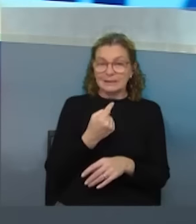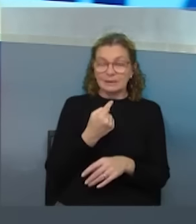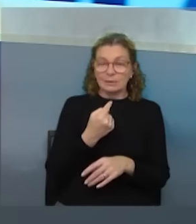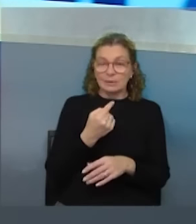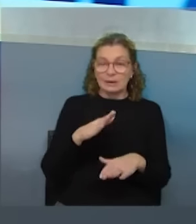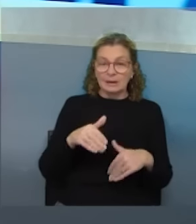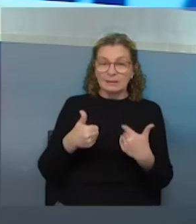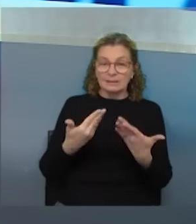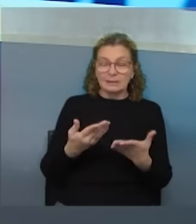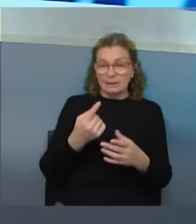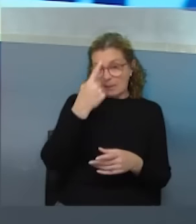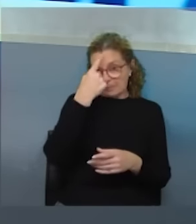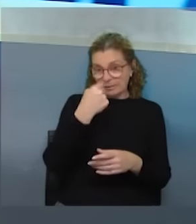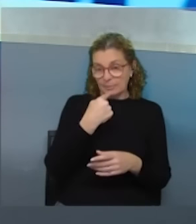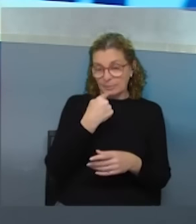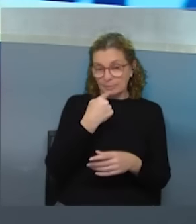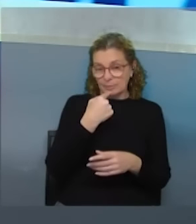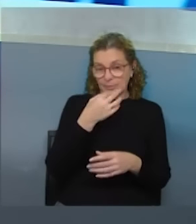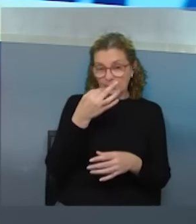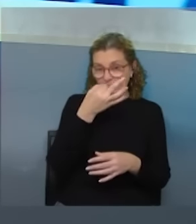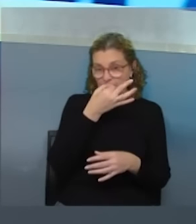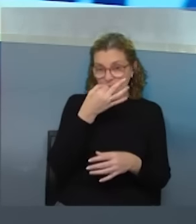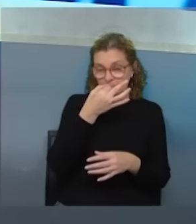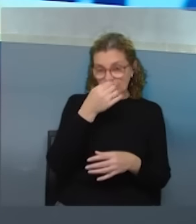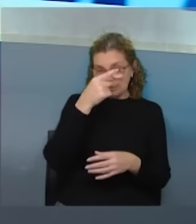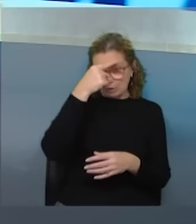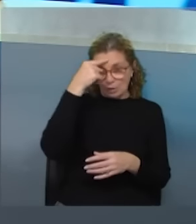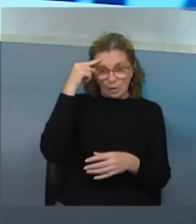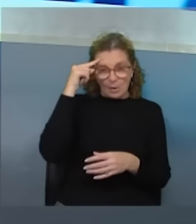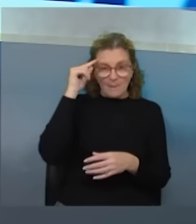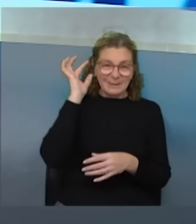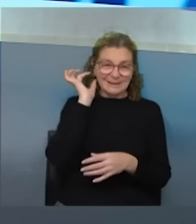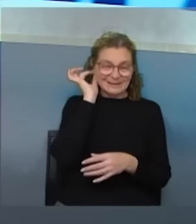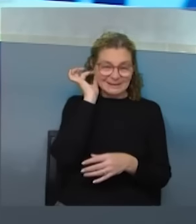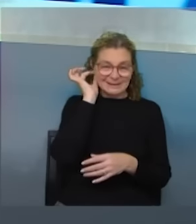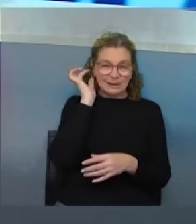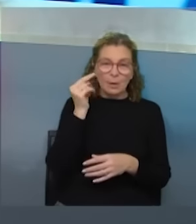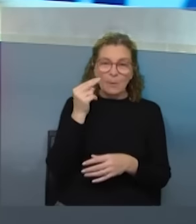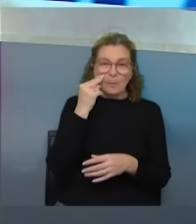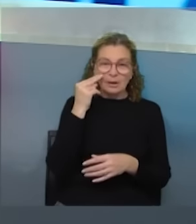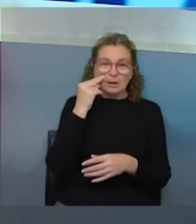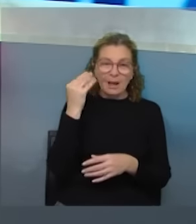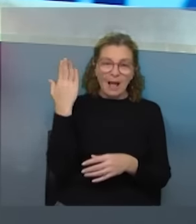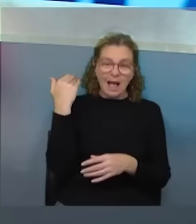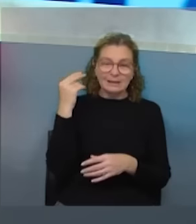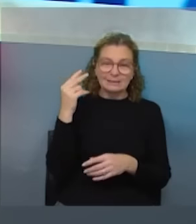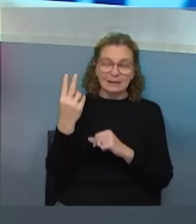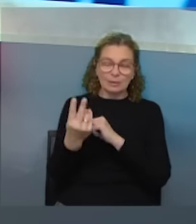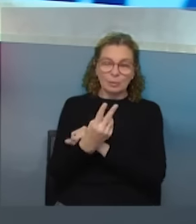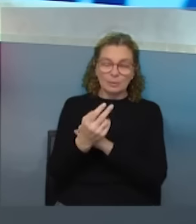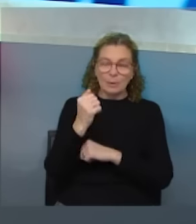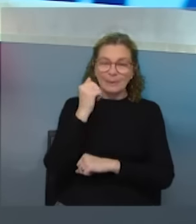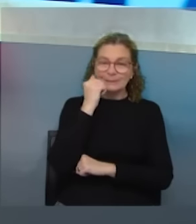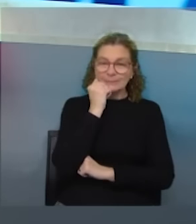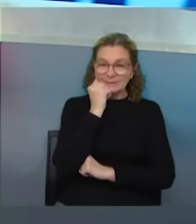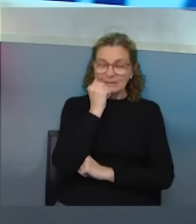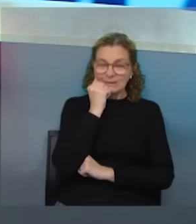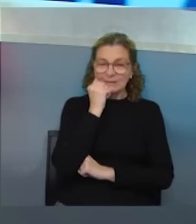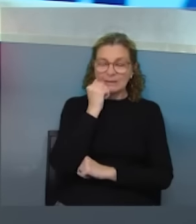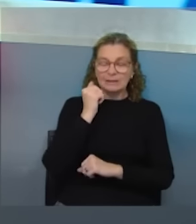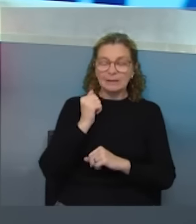la entrega del pasaporte al narcotraficante Sebastián marcet y los delitos del ex jefe de custodia presidencial